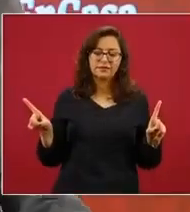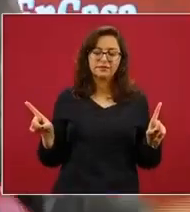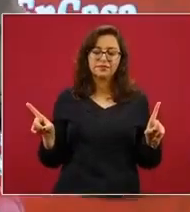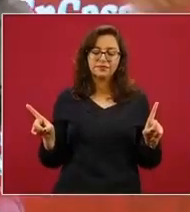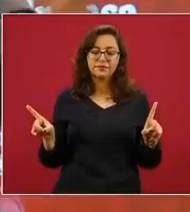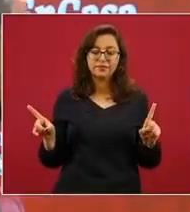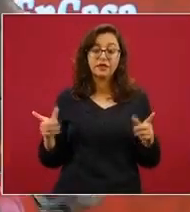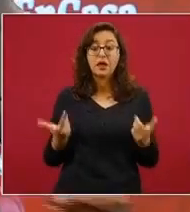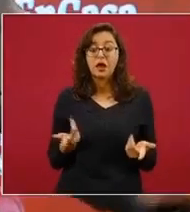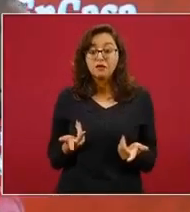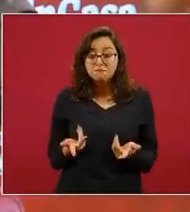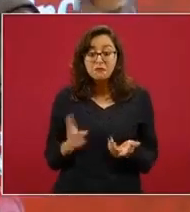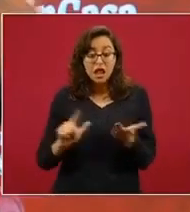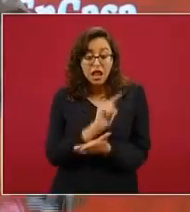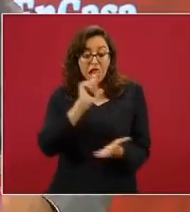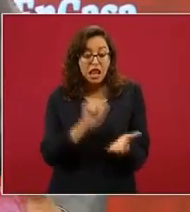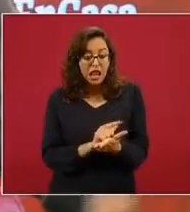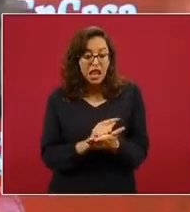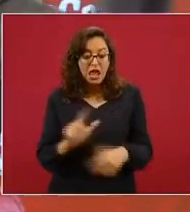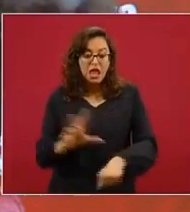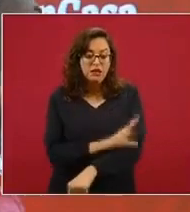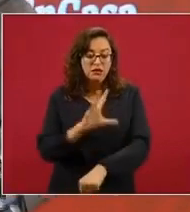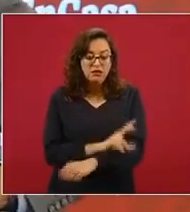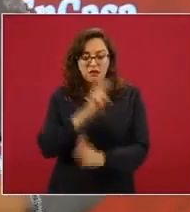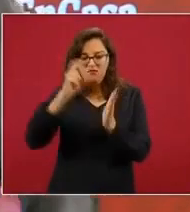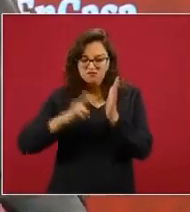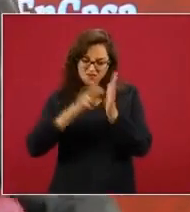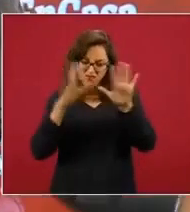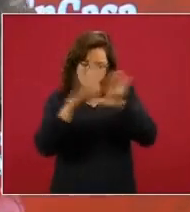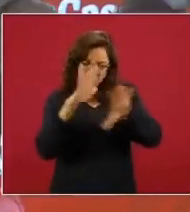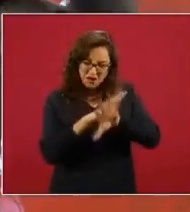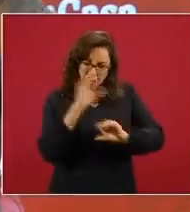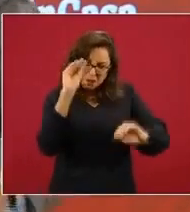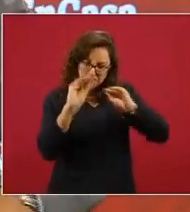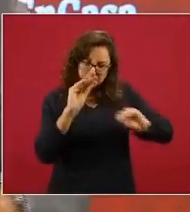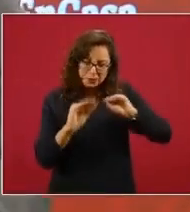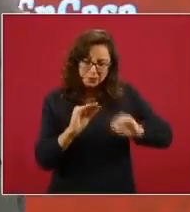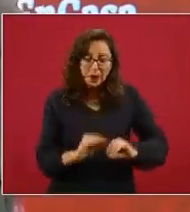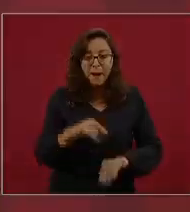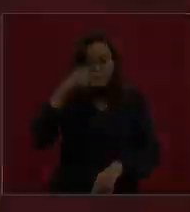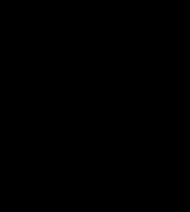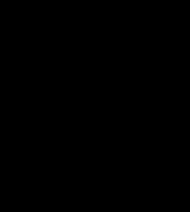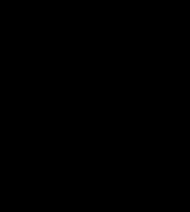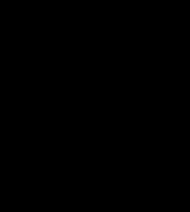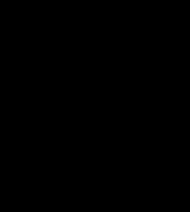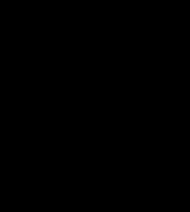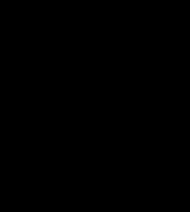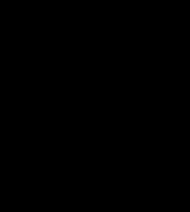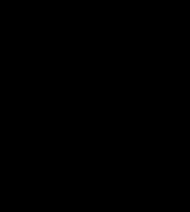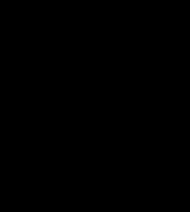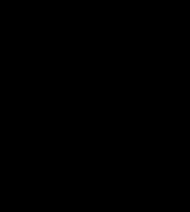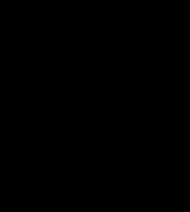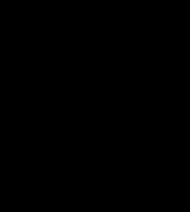La llamada reforma energética la hicieron para terminar de destruir a Pemex,